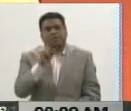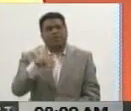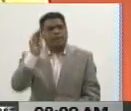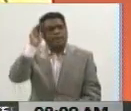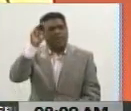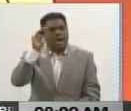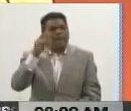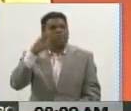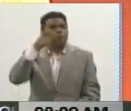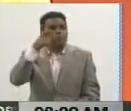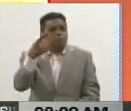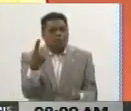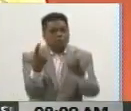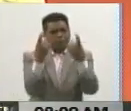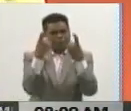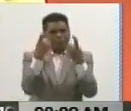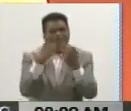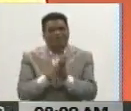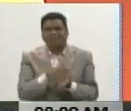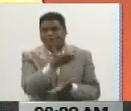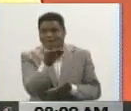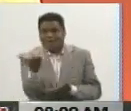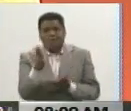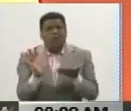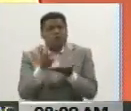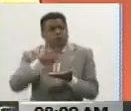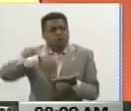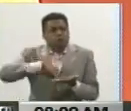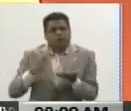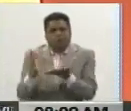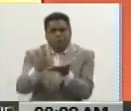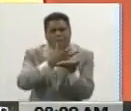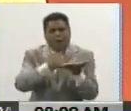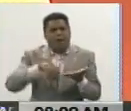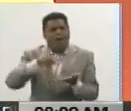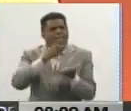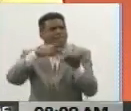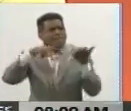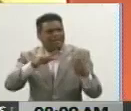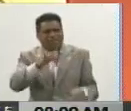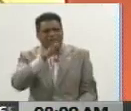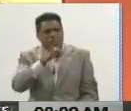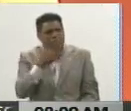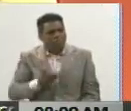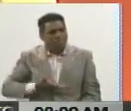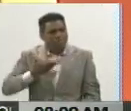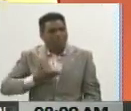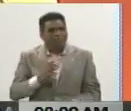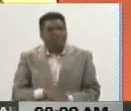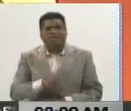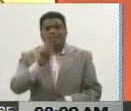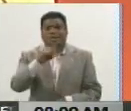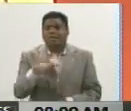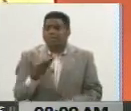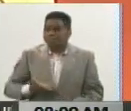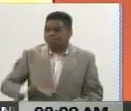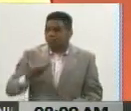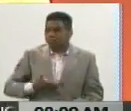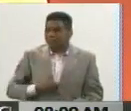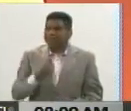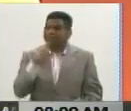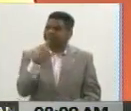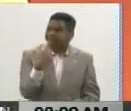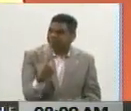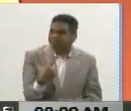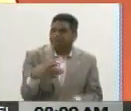pueblos, que de ellos es que hemos venido recogiendo parte de ese aprendizaje, ¿no? Entonces, bueno, también es importante señalar que